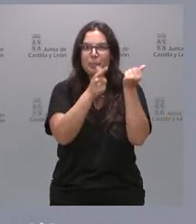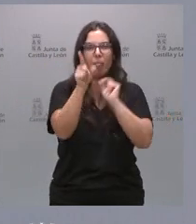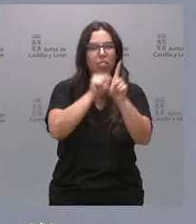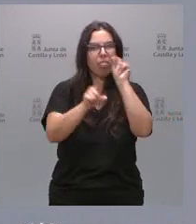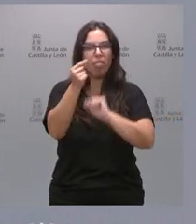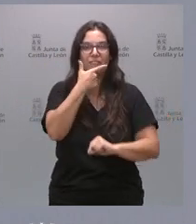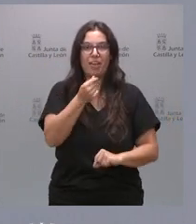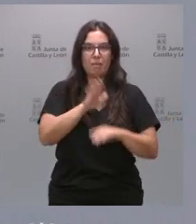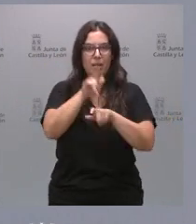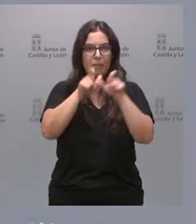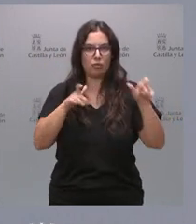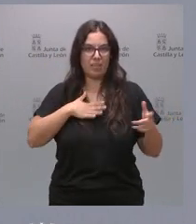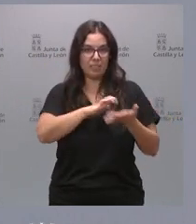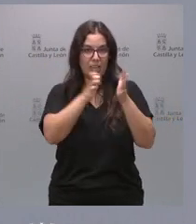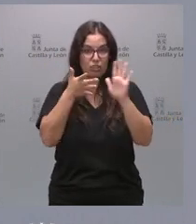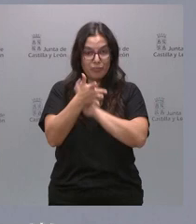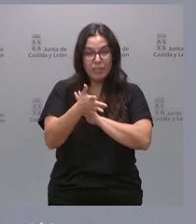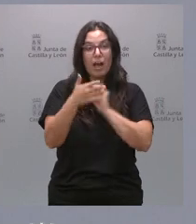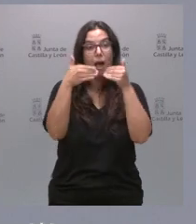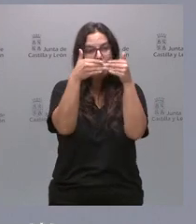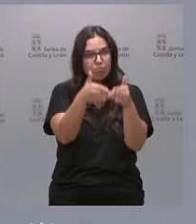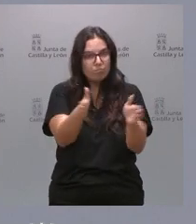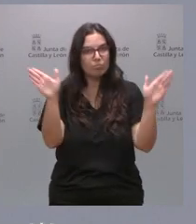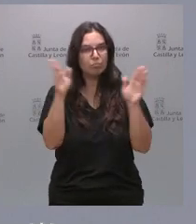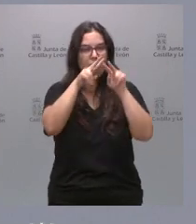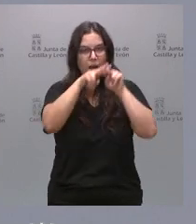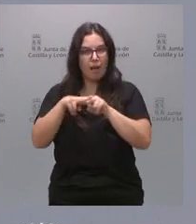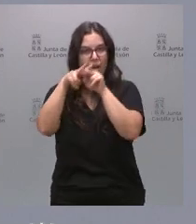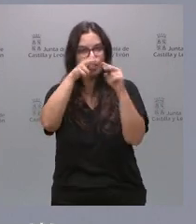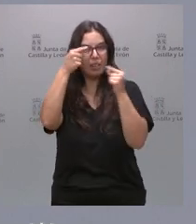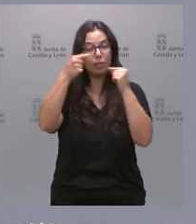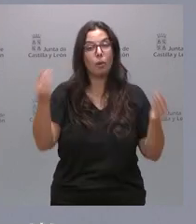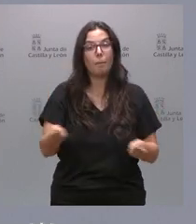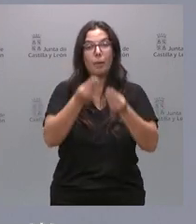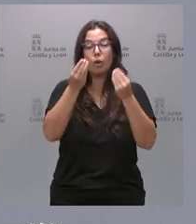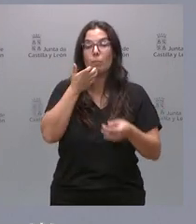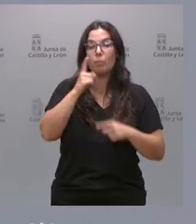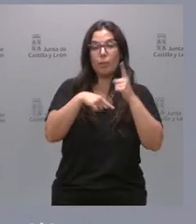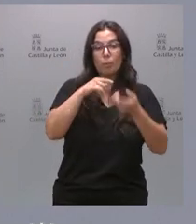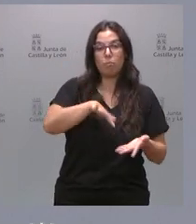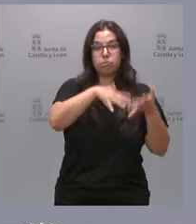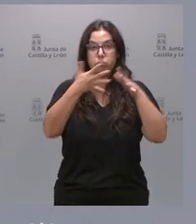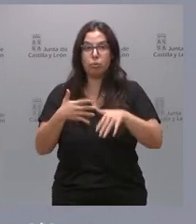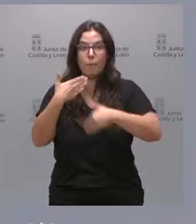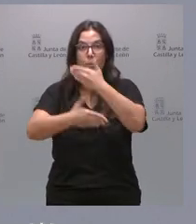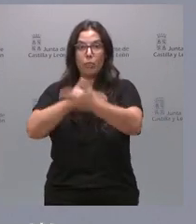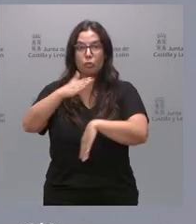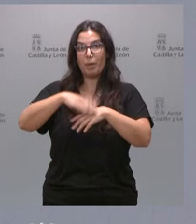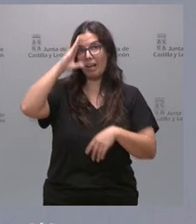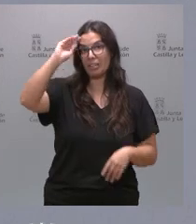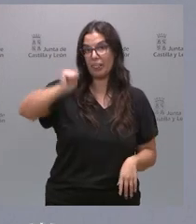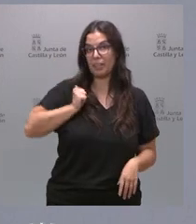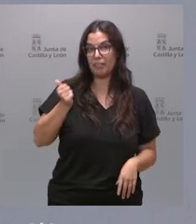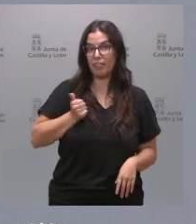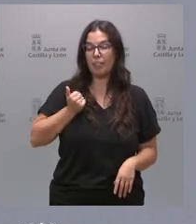Esto va a permitir abrir las puertas a nuevas posibilidades y análisis de los datos como por ejemplo la implantación de procesos de Inteligencia artificial En definitiva